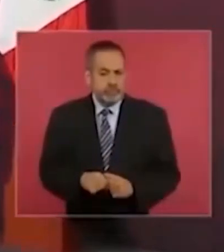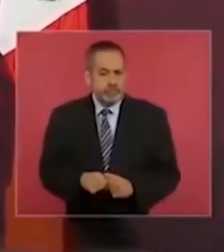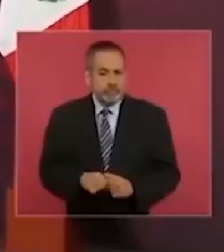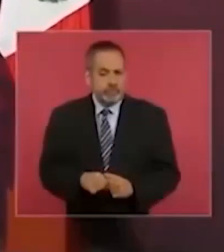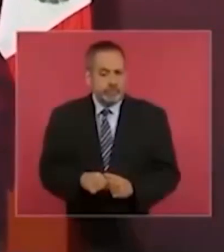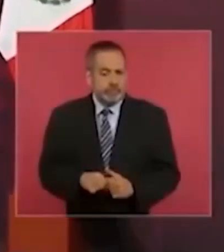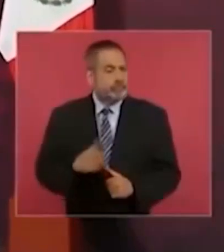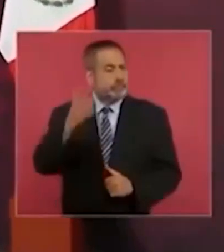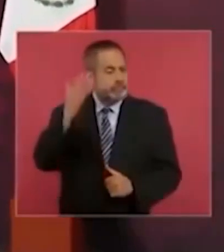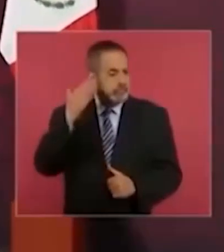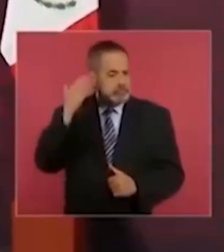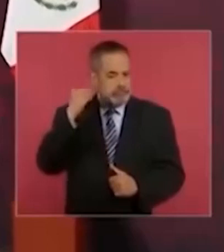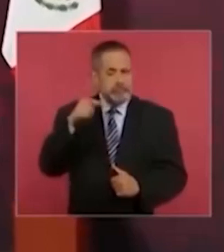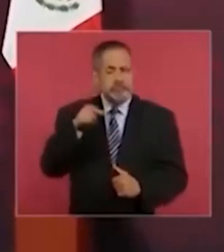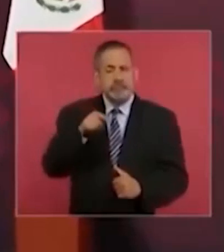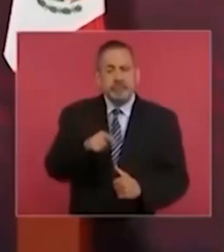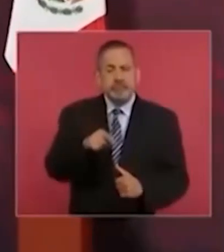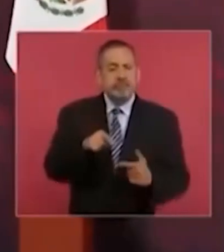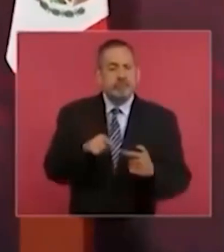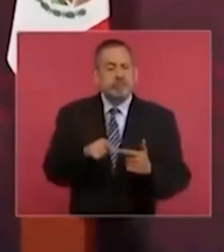cuando se privatizaron